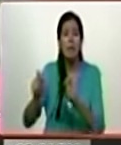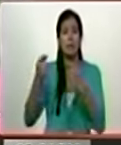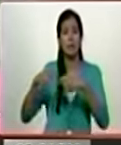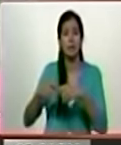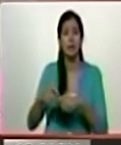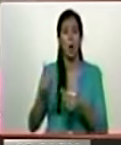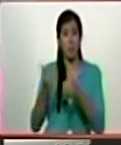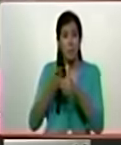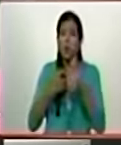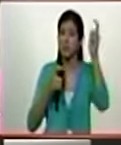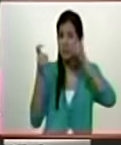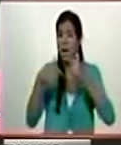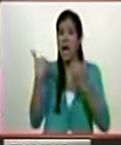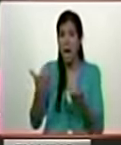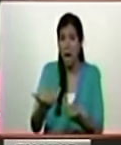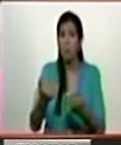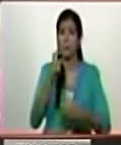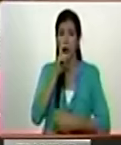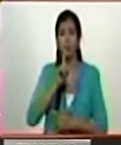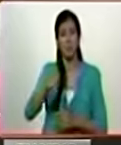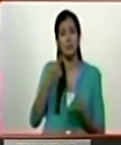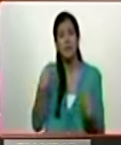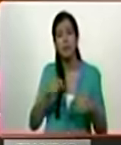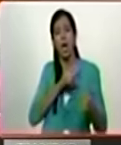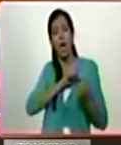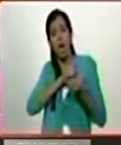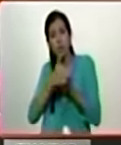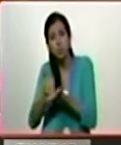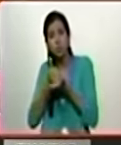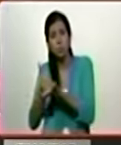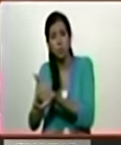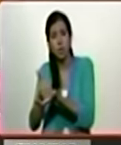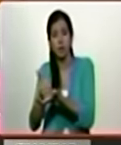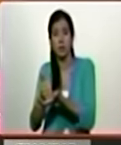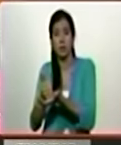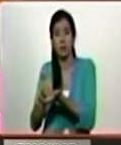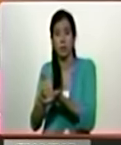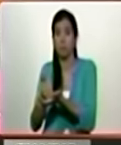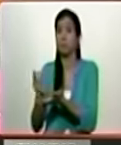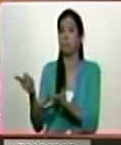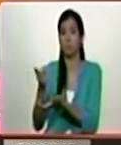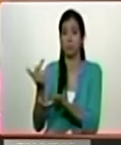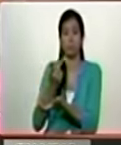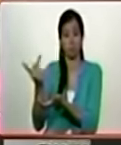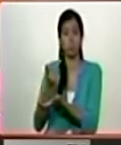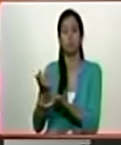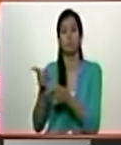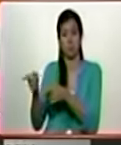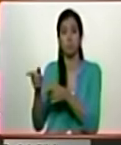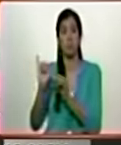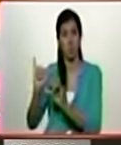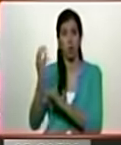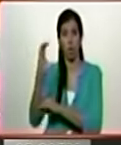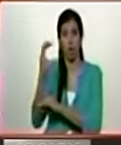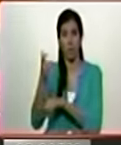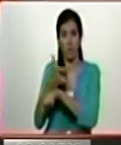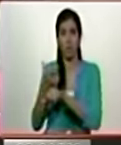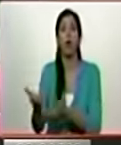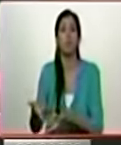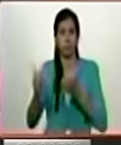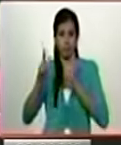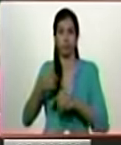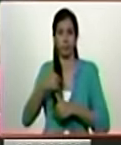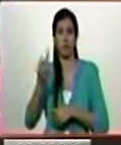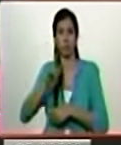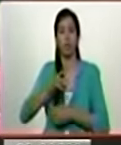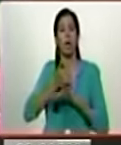compañero Nicolás Maduro, para trabajar por la paz de Colombia, no de manera unilateral, sino autorizada por el gobierno colombiano. No